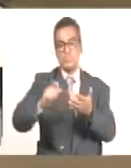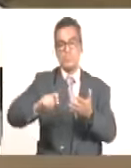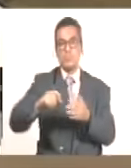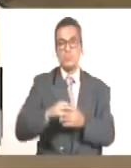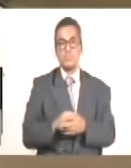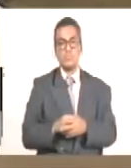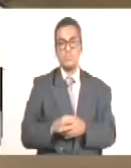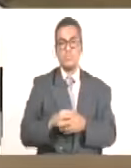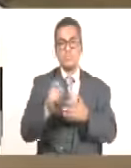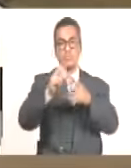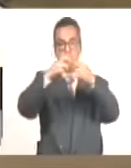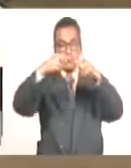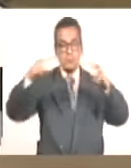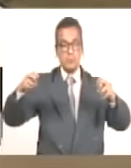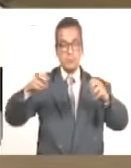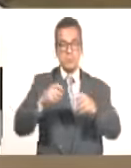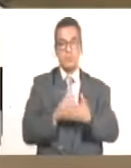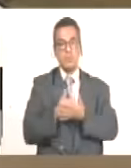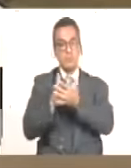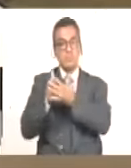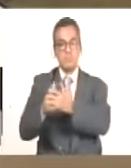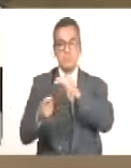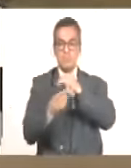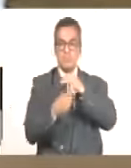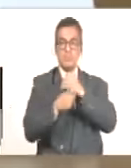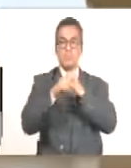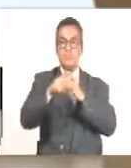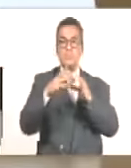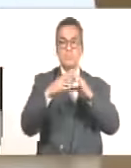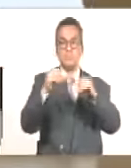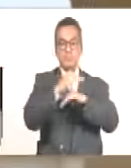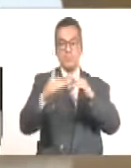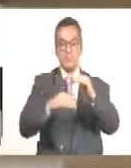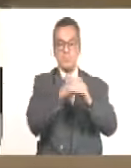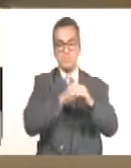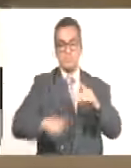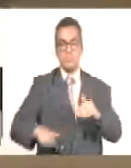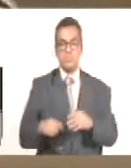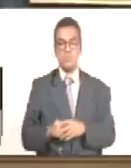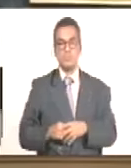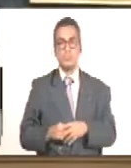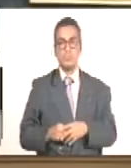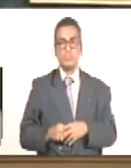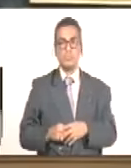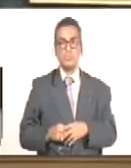siguientes términos. Epígrafe de las ayudas técnicas. Es todo, ciudadano vicepresidente.